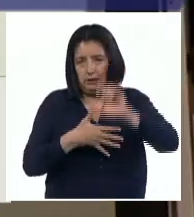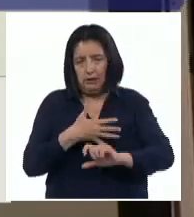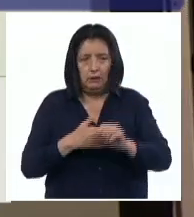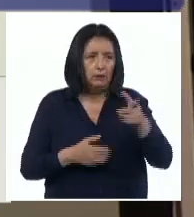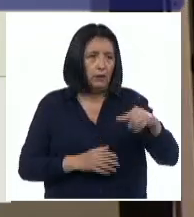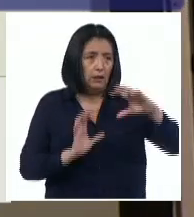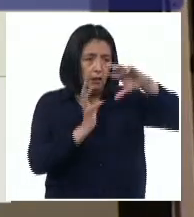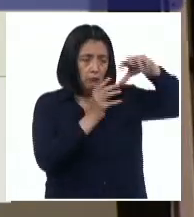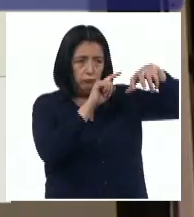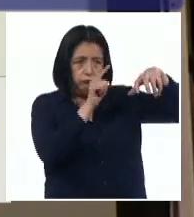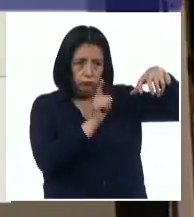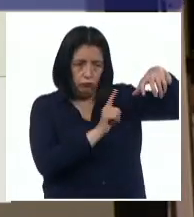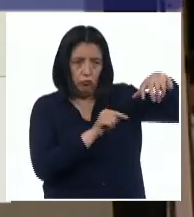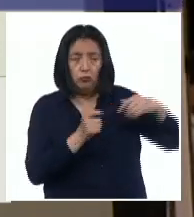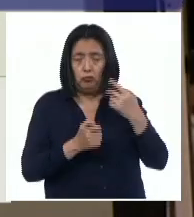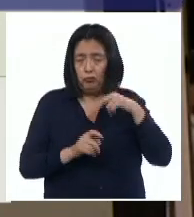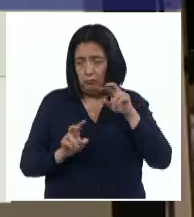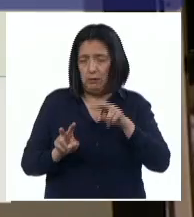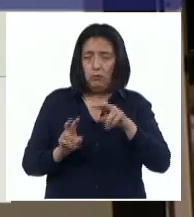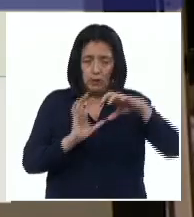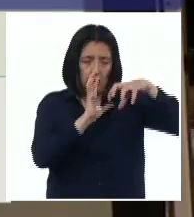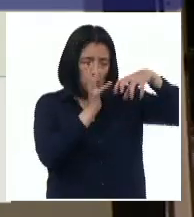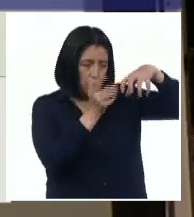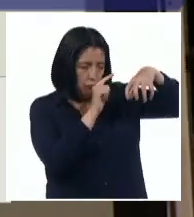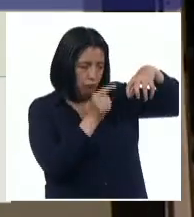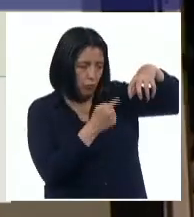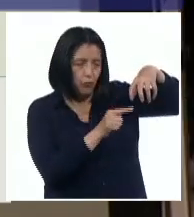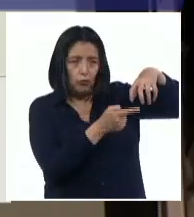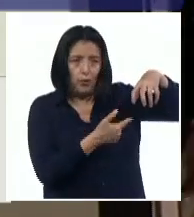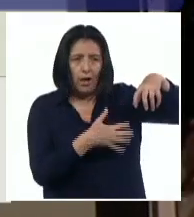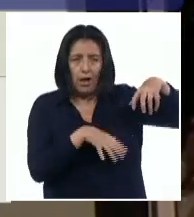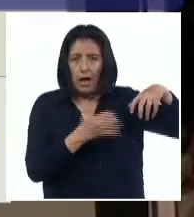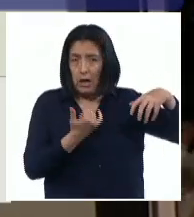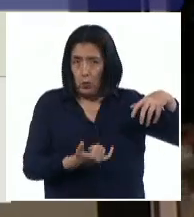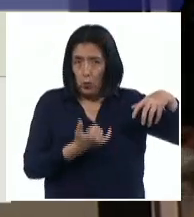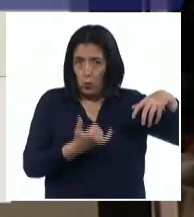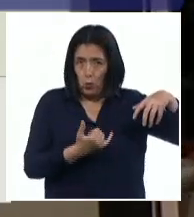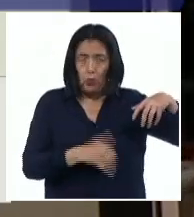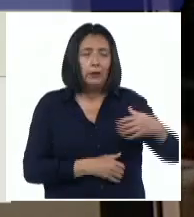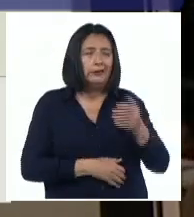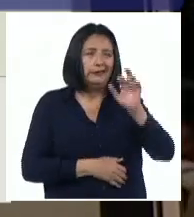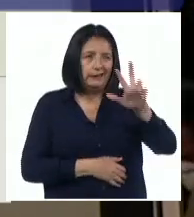nivel mundial, si tomamos en cuenta que en el mundo hay a la fecha